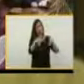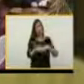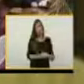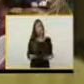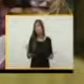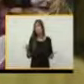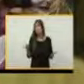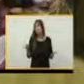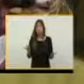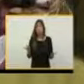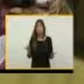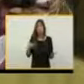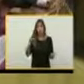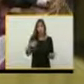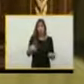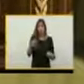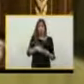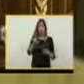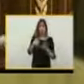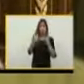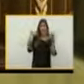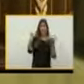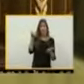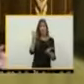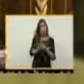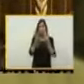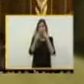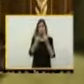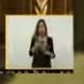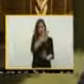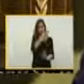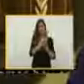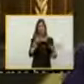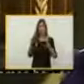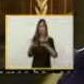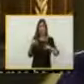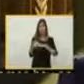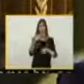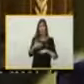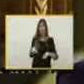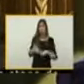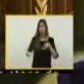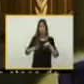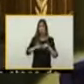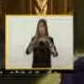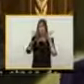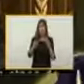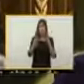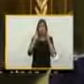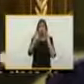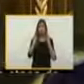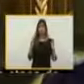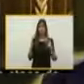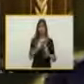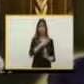a teledirección. E a teledirección, Manuel acaba de citar organizacións sindicais, eu cito organizacións empresariais, cito